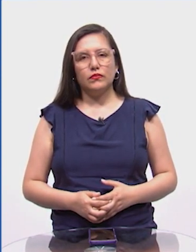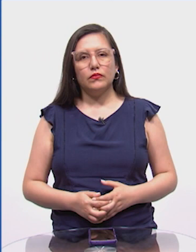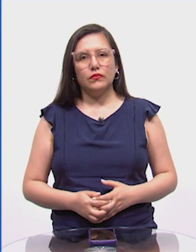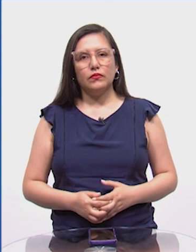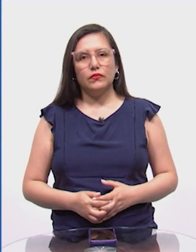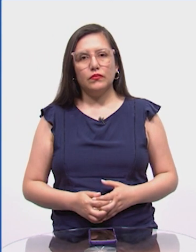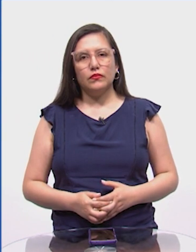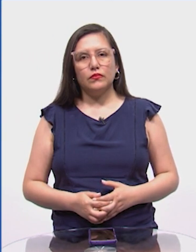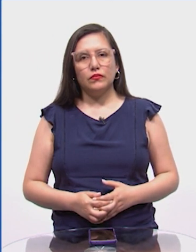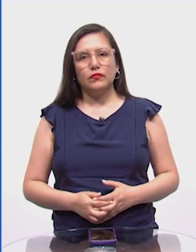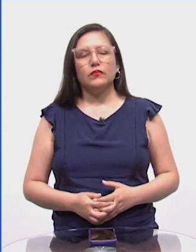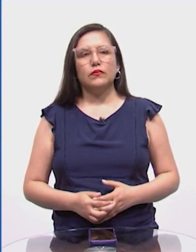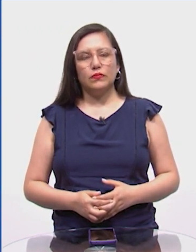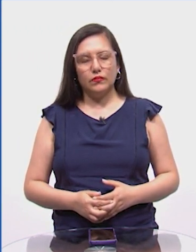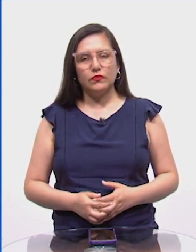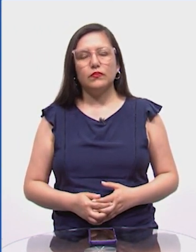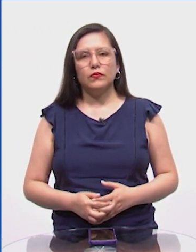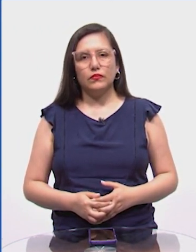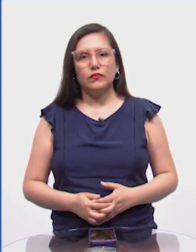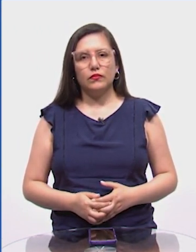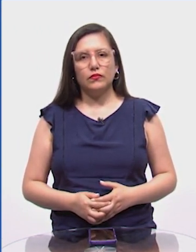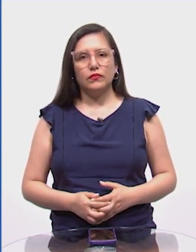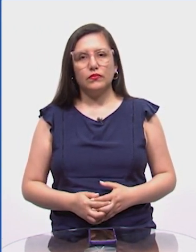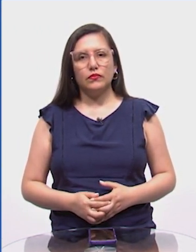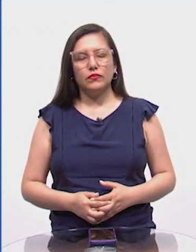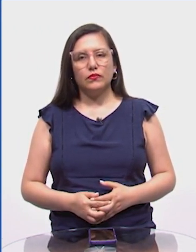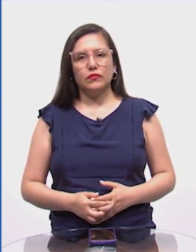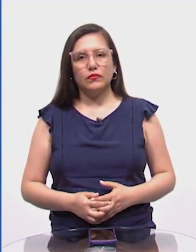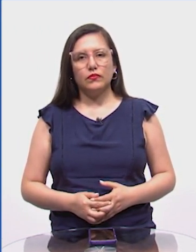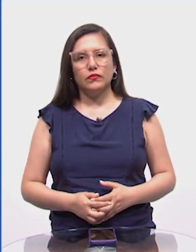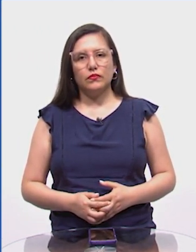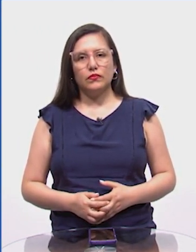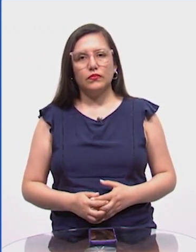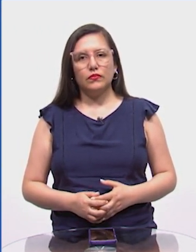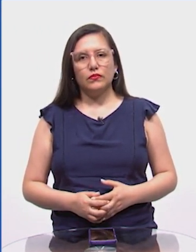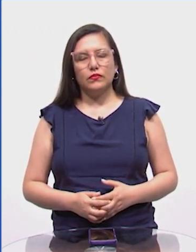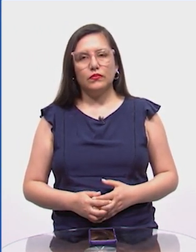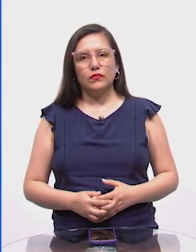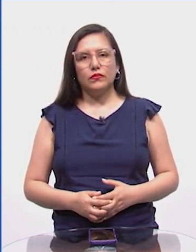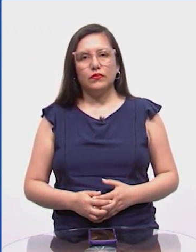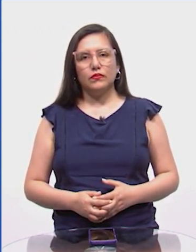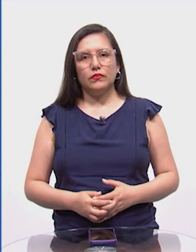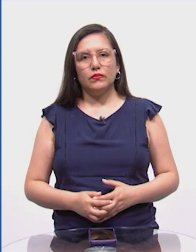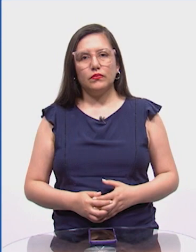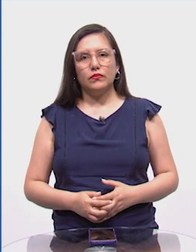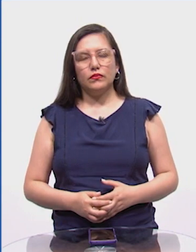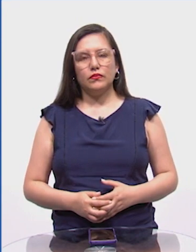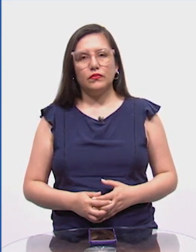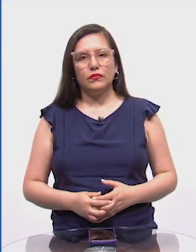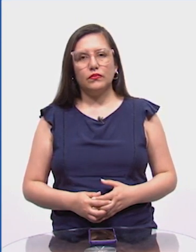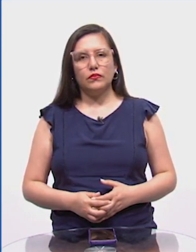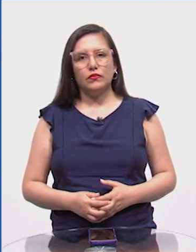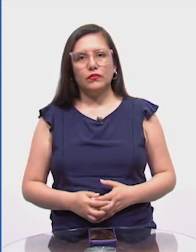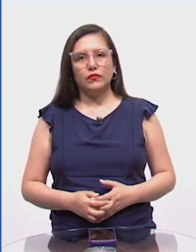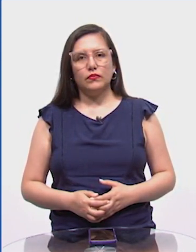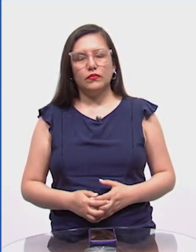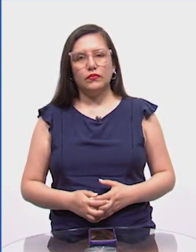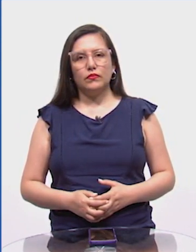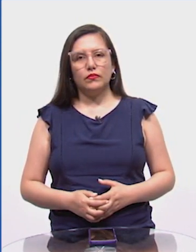pescado. Como han levantado la veda, ¿no es cierto? Ya aumenta la producción de captura de peces y aumenta la producción de